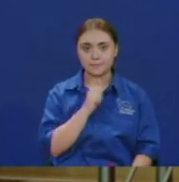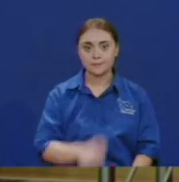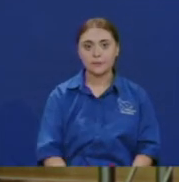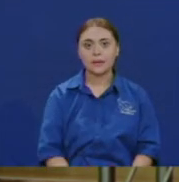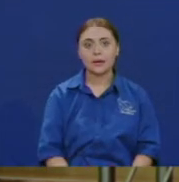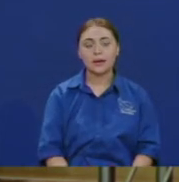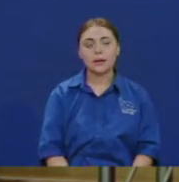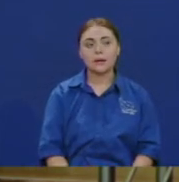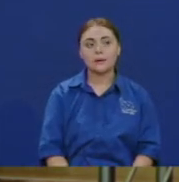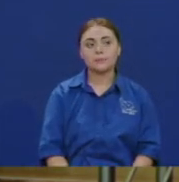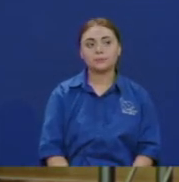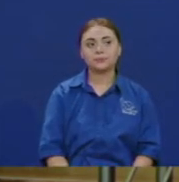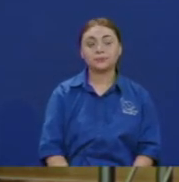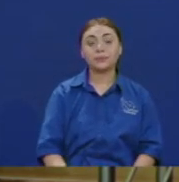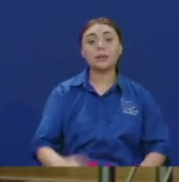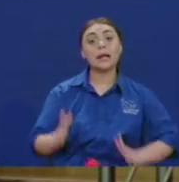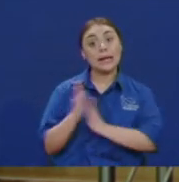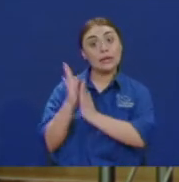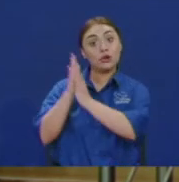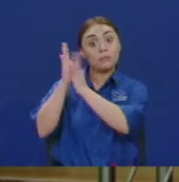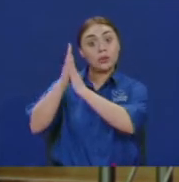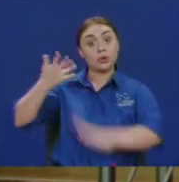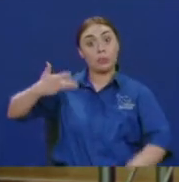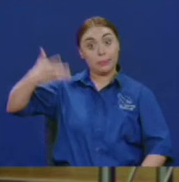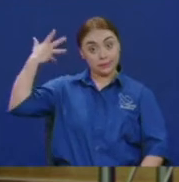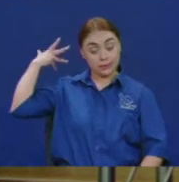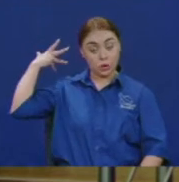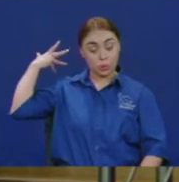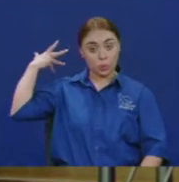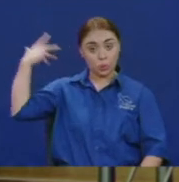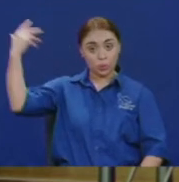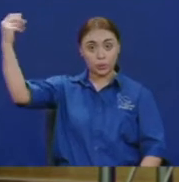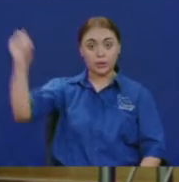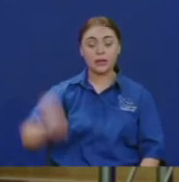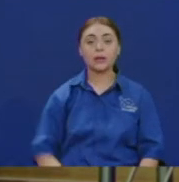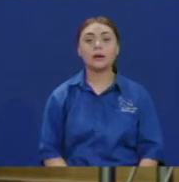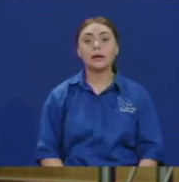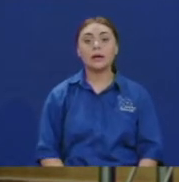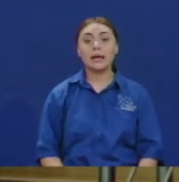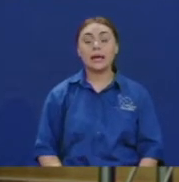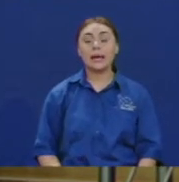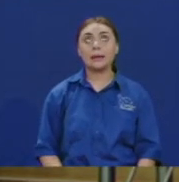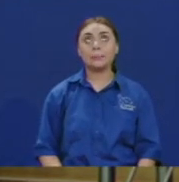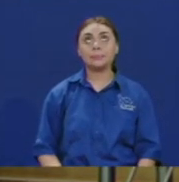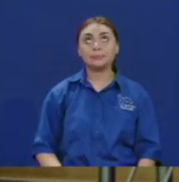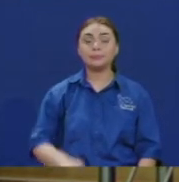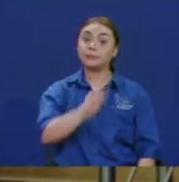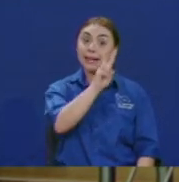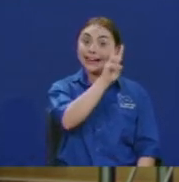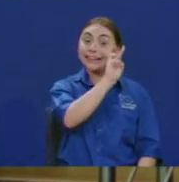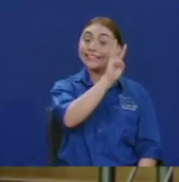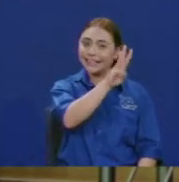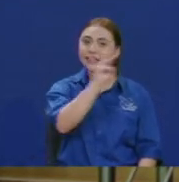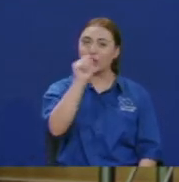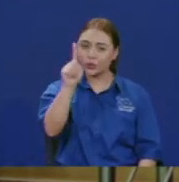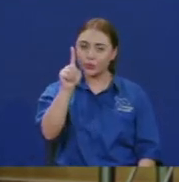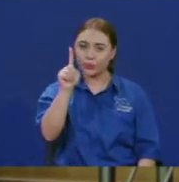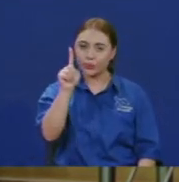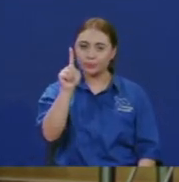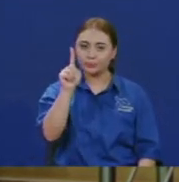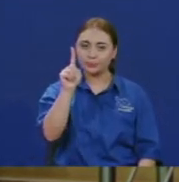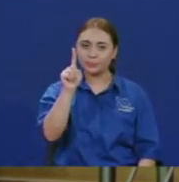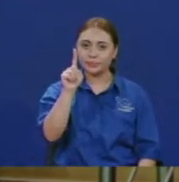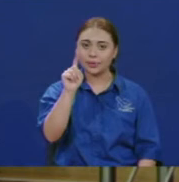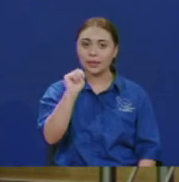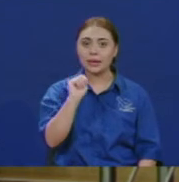domingo que pasó, que vino a ser el primer día del año, recibimos también el año con Santa